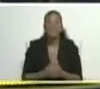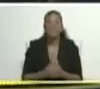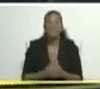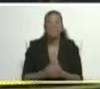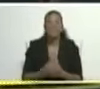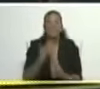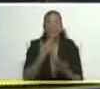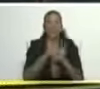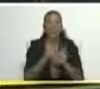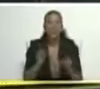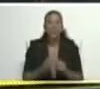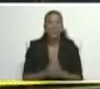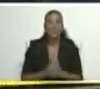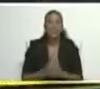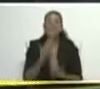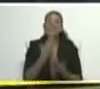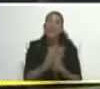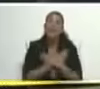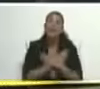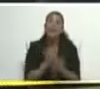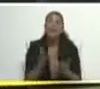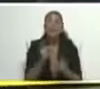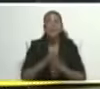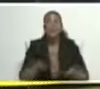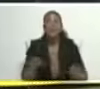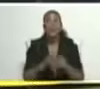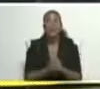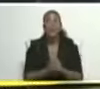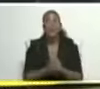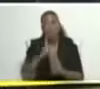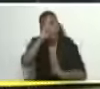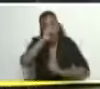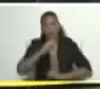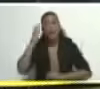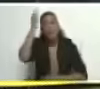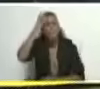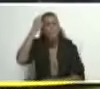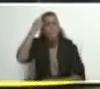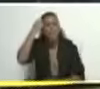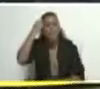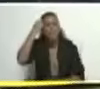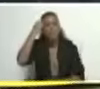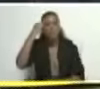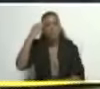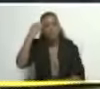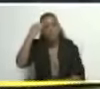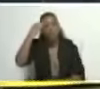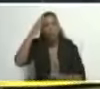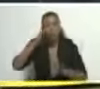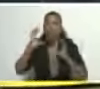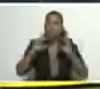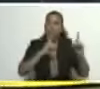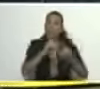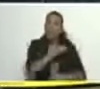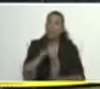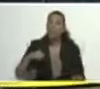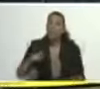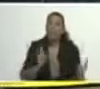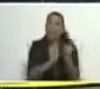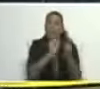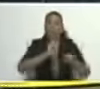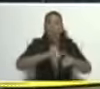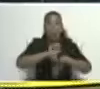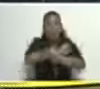to thank you for quiero agradecerle por sus reflexiones durante el diálogo privado de esta